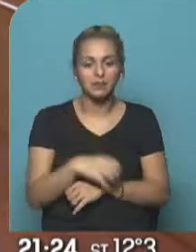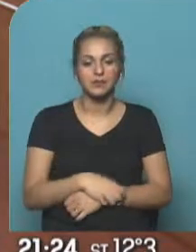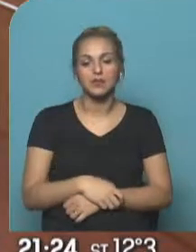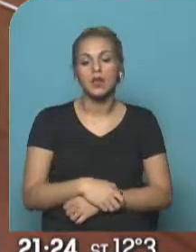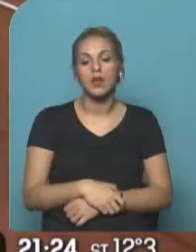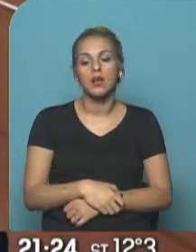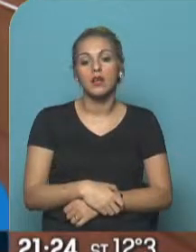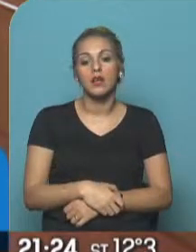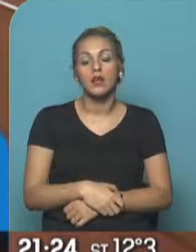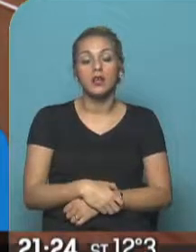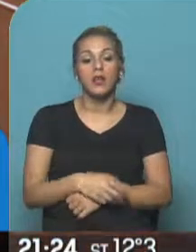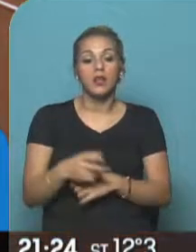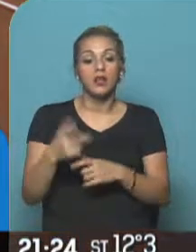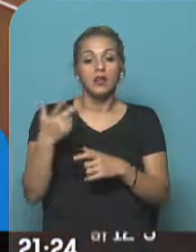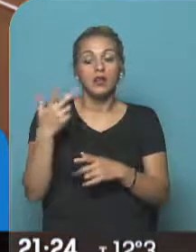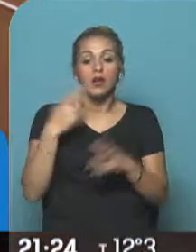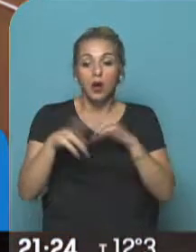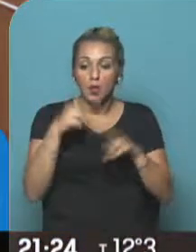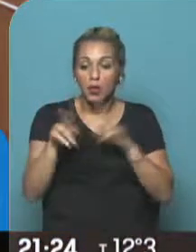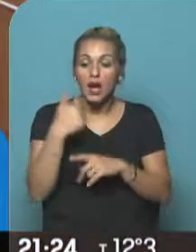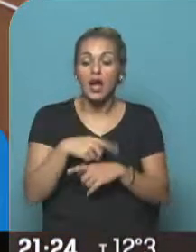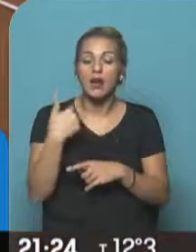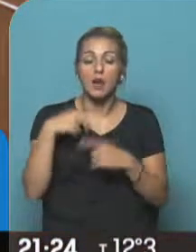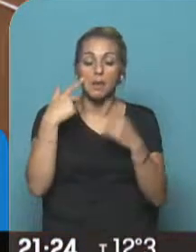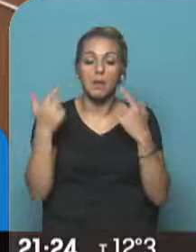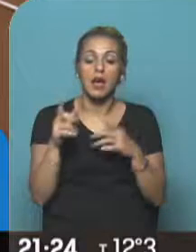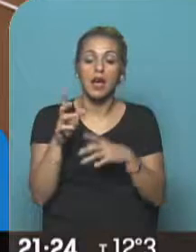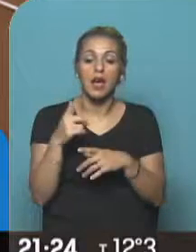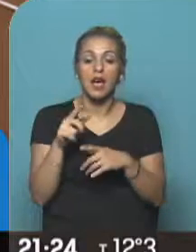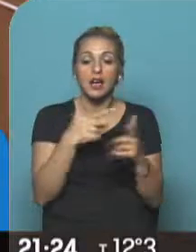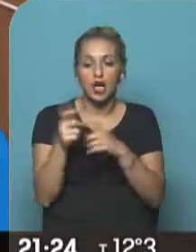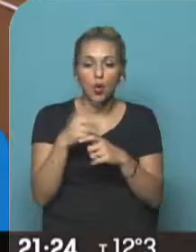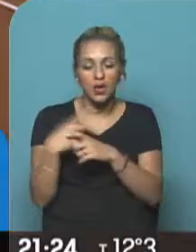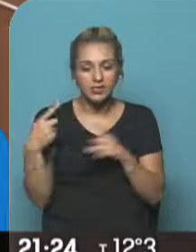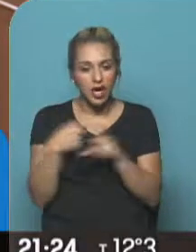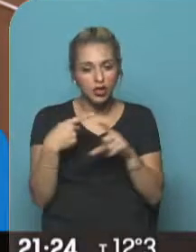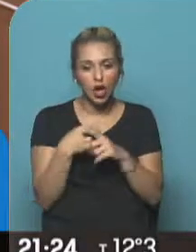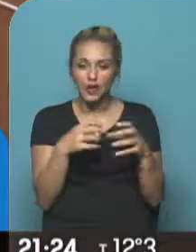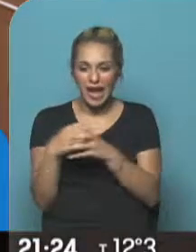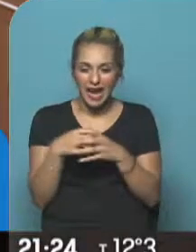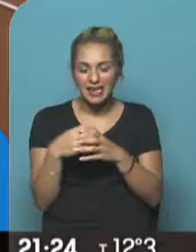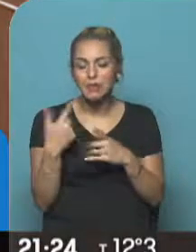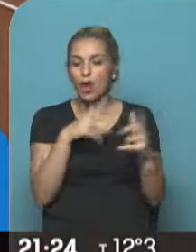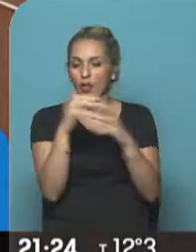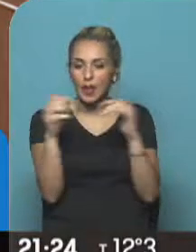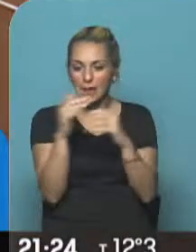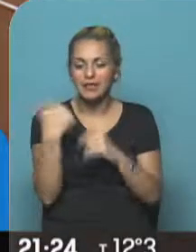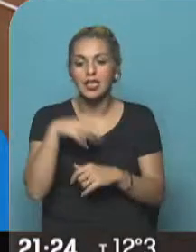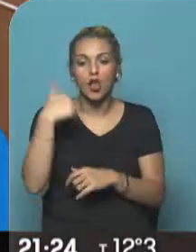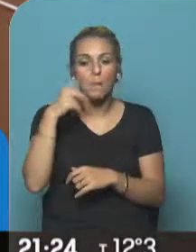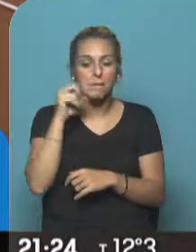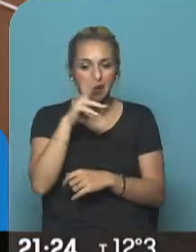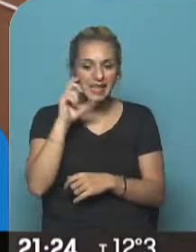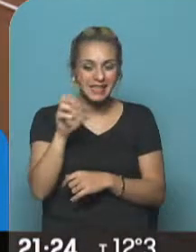Y en un operativo que se realizó para prevenir enfrentamientos entre las dos facciones de equipos tras el partido de Mitre,